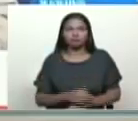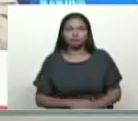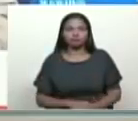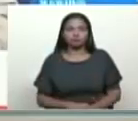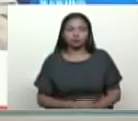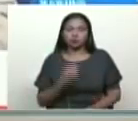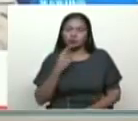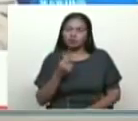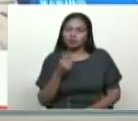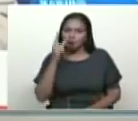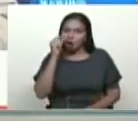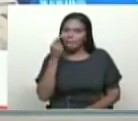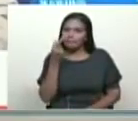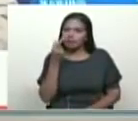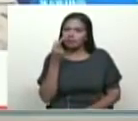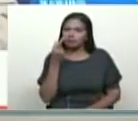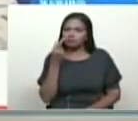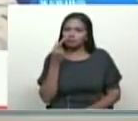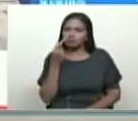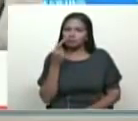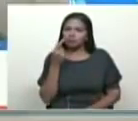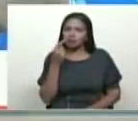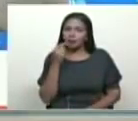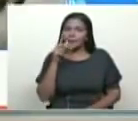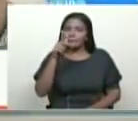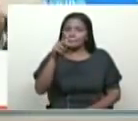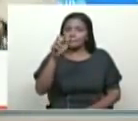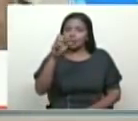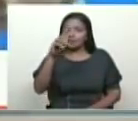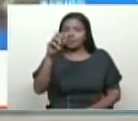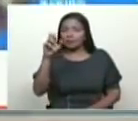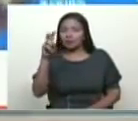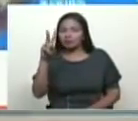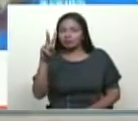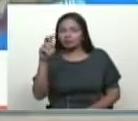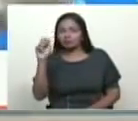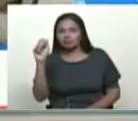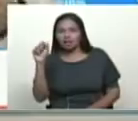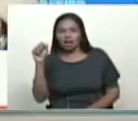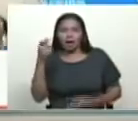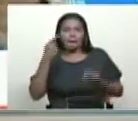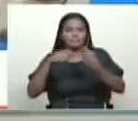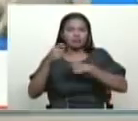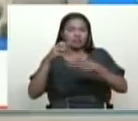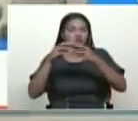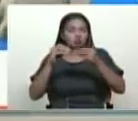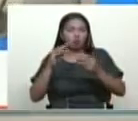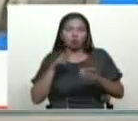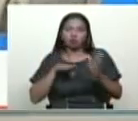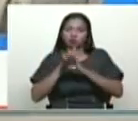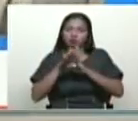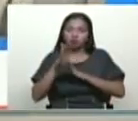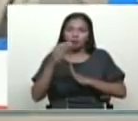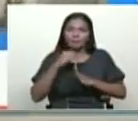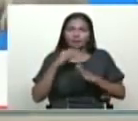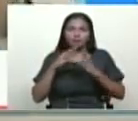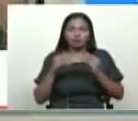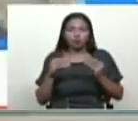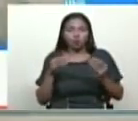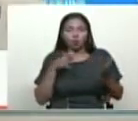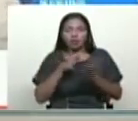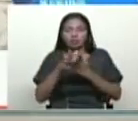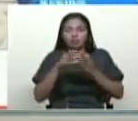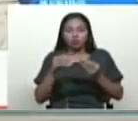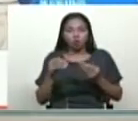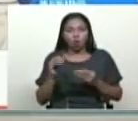Yo le digo al señor John Bolton, PDVSA seguirá produciendo, vendiendo sus productos y garantizándole al país